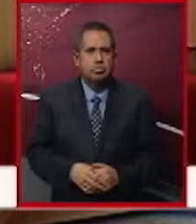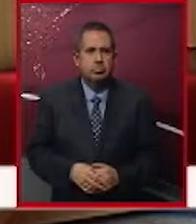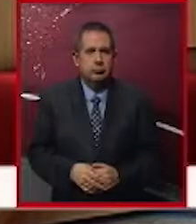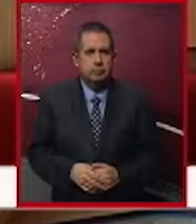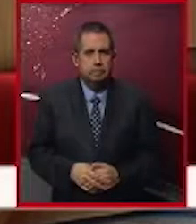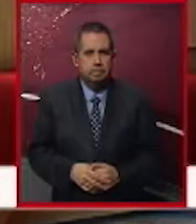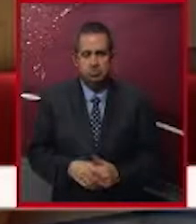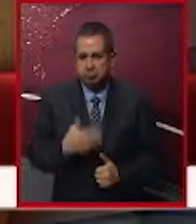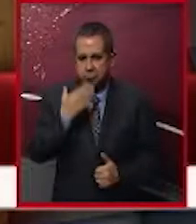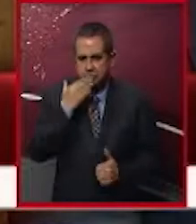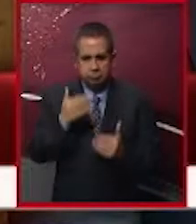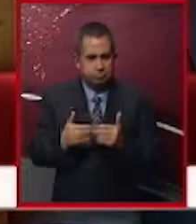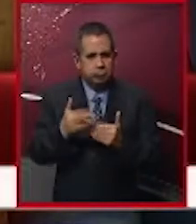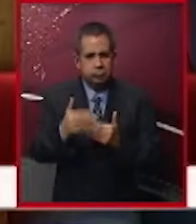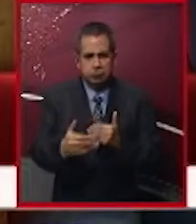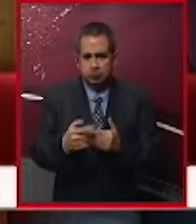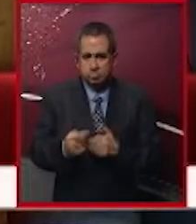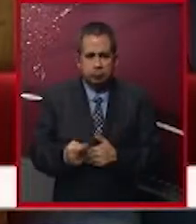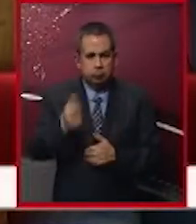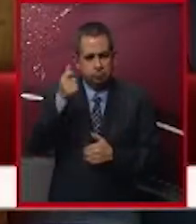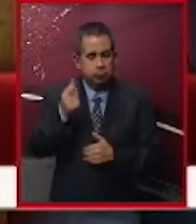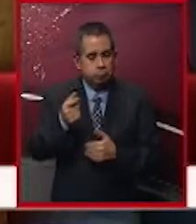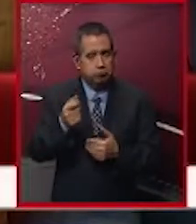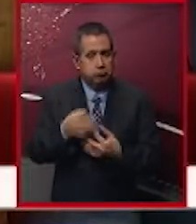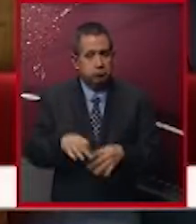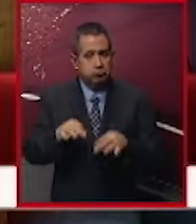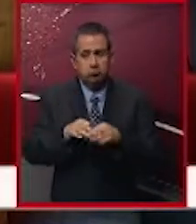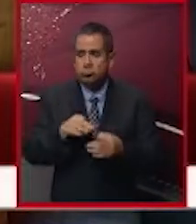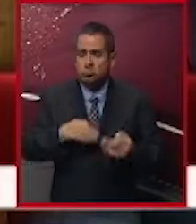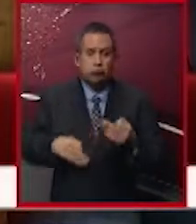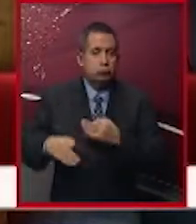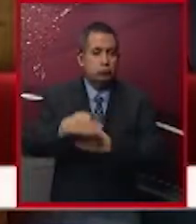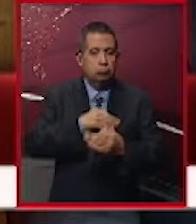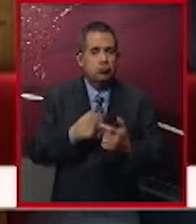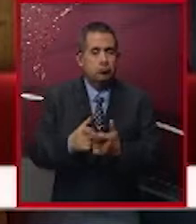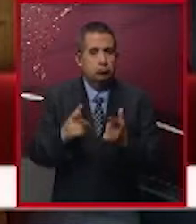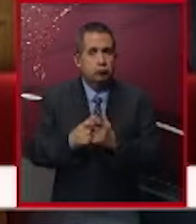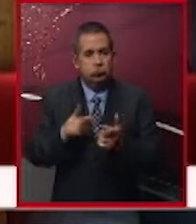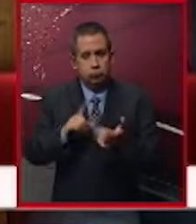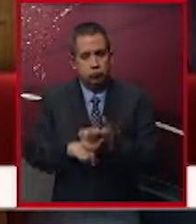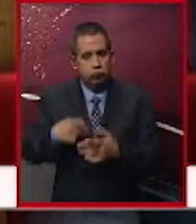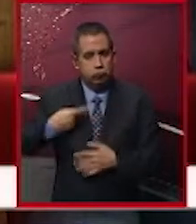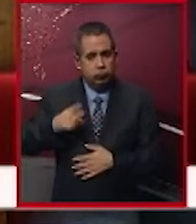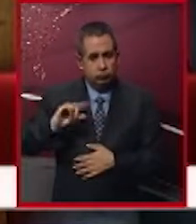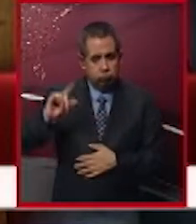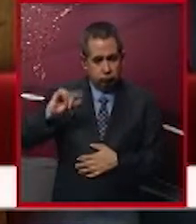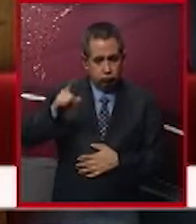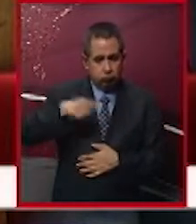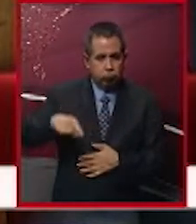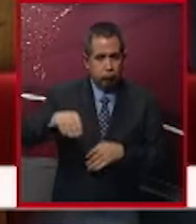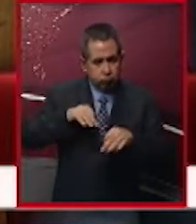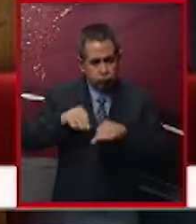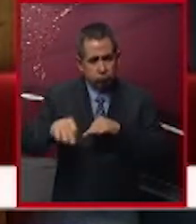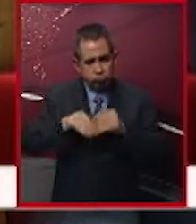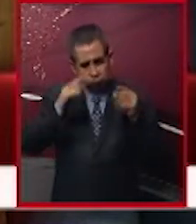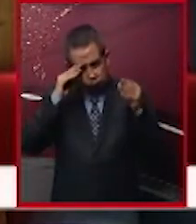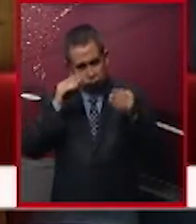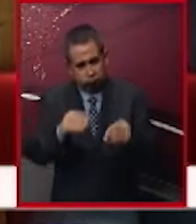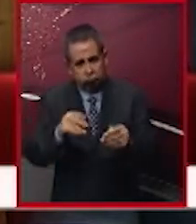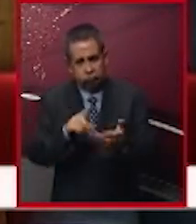Es un gran paso. Por primera vez, todos los órdenes de gobierno, los órganos autónomos, estarán trabajando en la misma